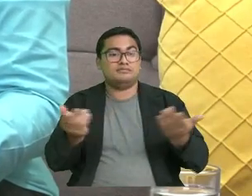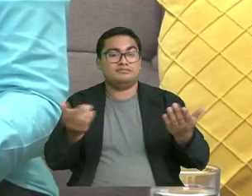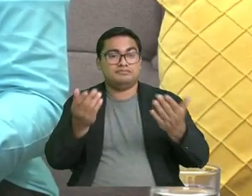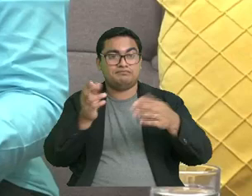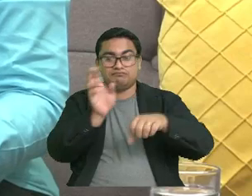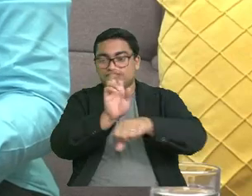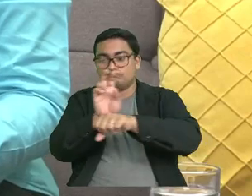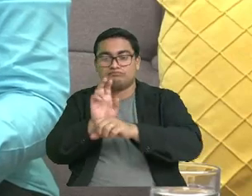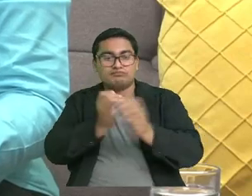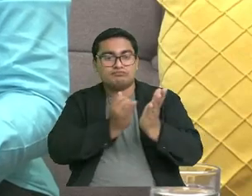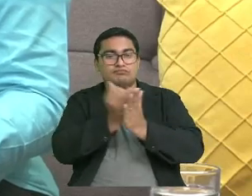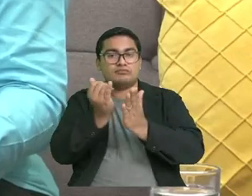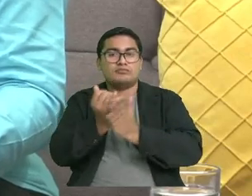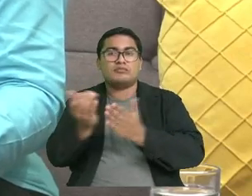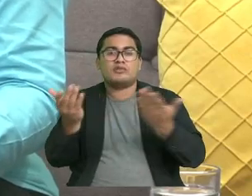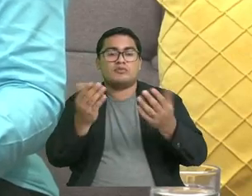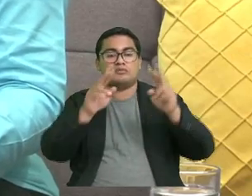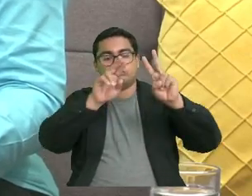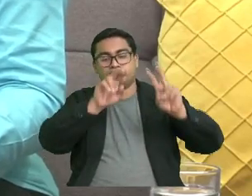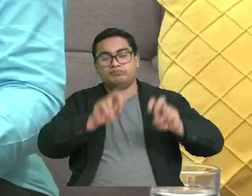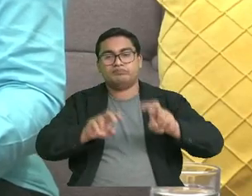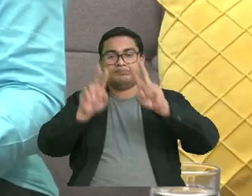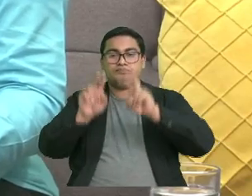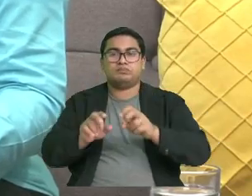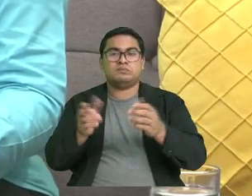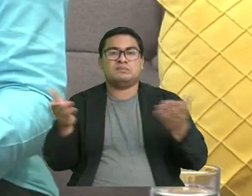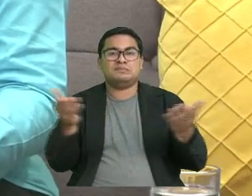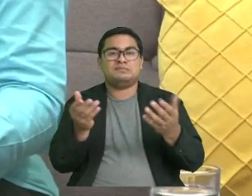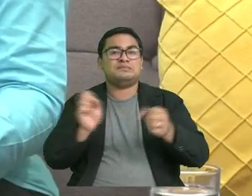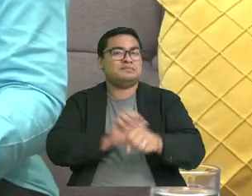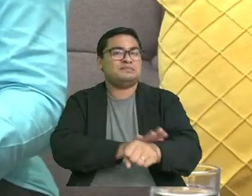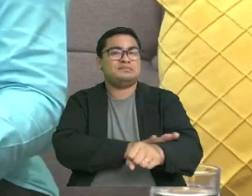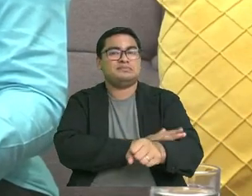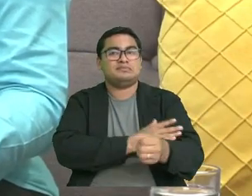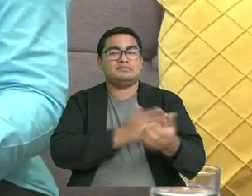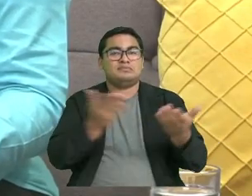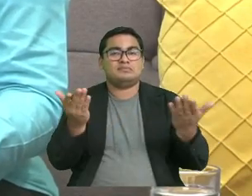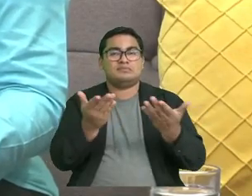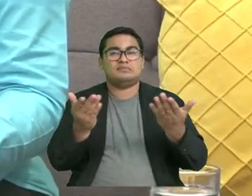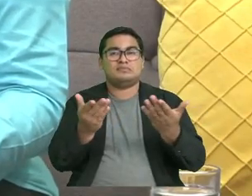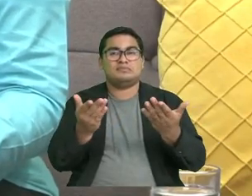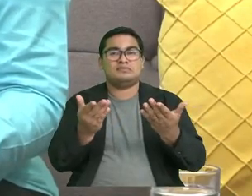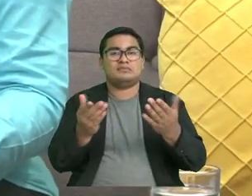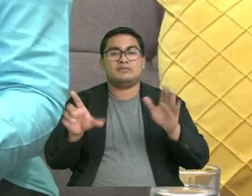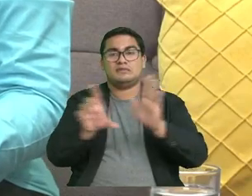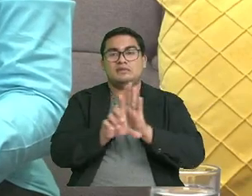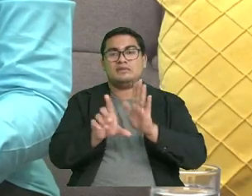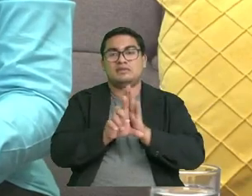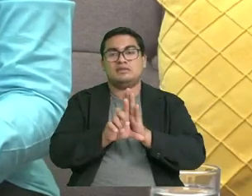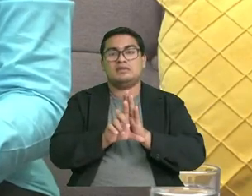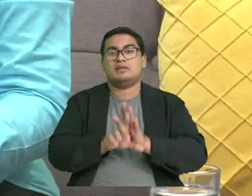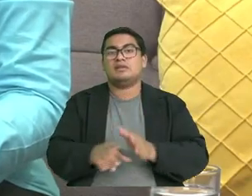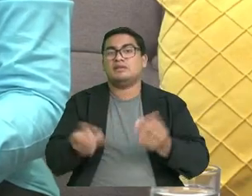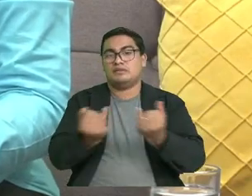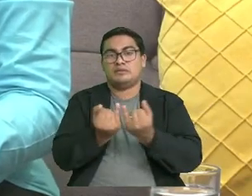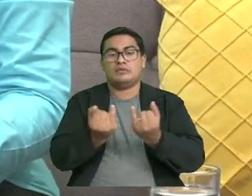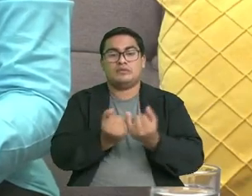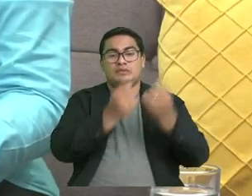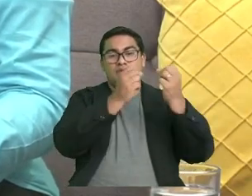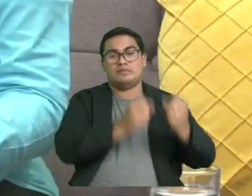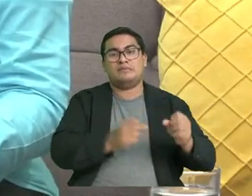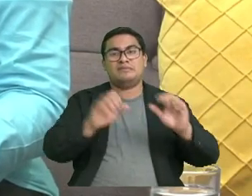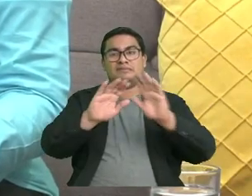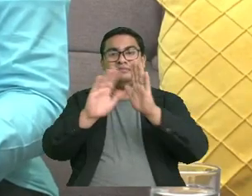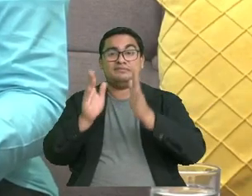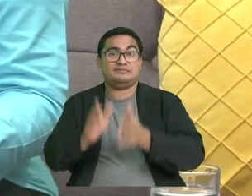Claro. ¿Verdad? Eso lo fuimos viendo. Y qué satisfacción sentimos nosotros cuando miramos que nuestras leyes también tenían equidad de